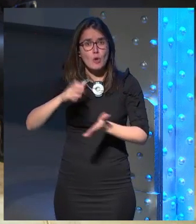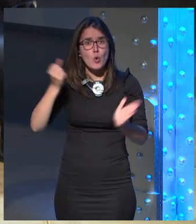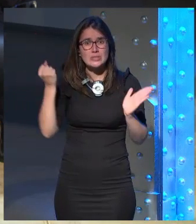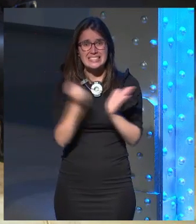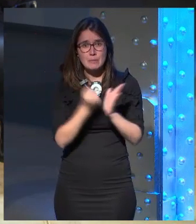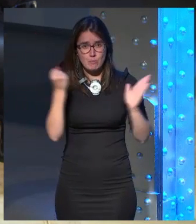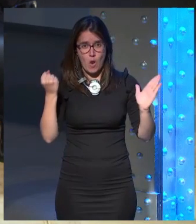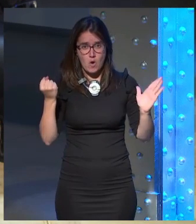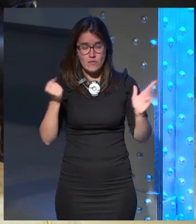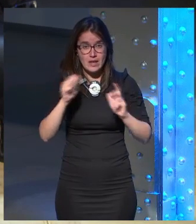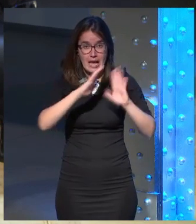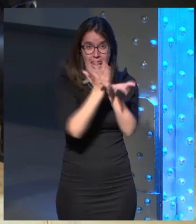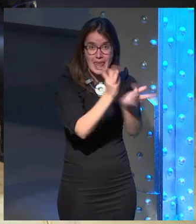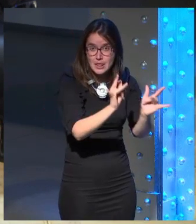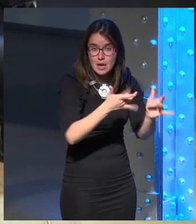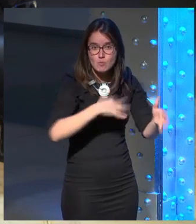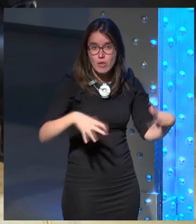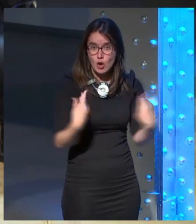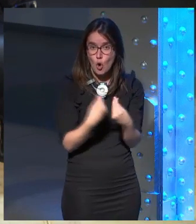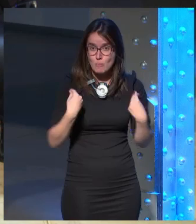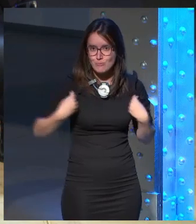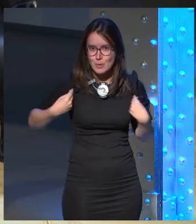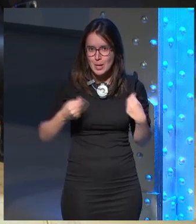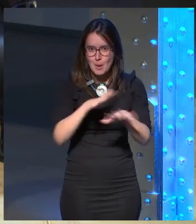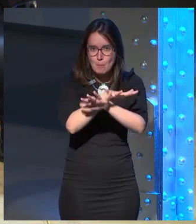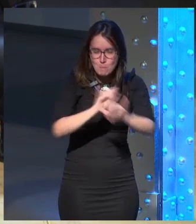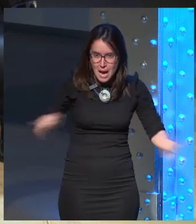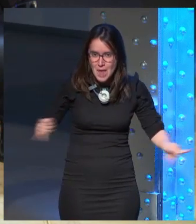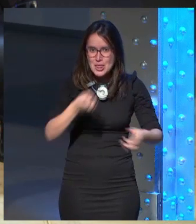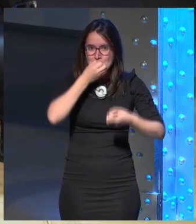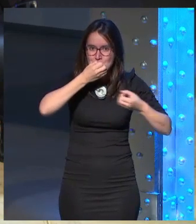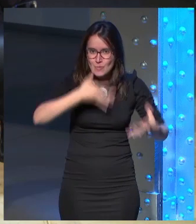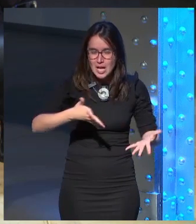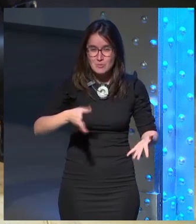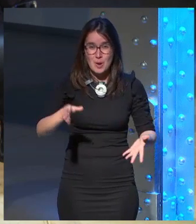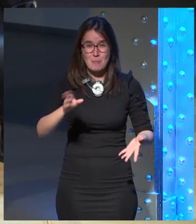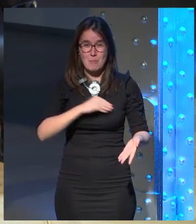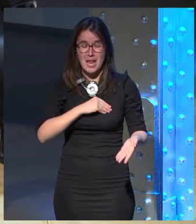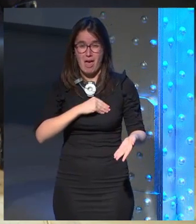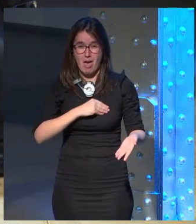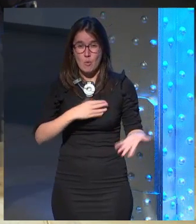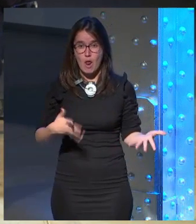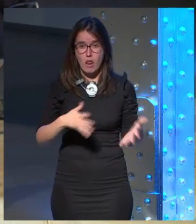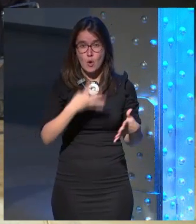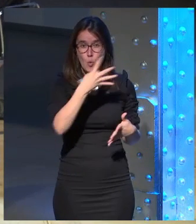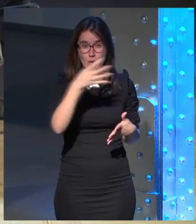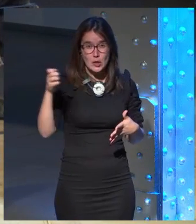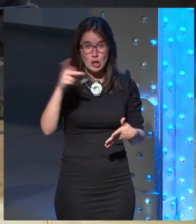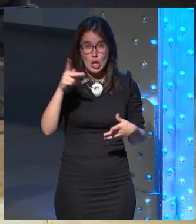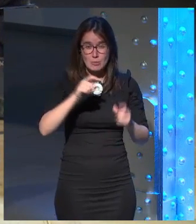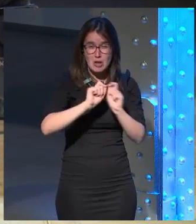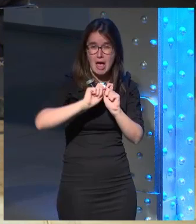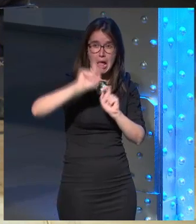símbolo de que la Tierra puede convivir en armonía, pero lo que es una pena es que ese símbolo esté a 400 kilómetros de distancia.